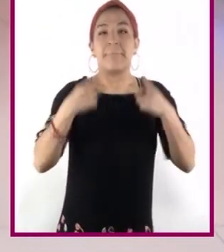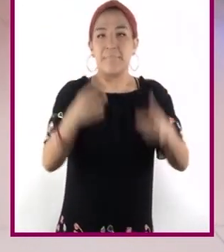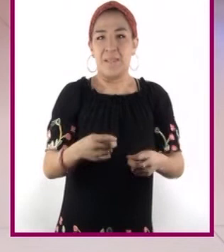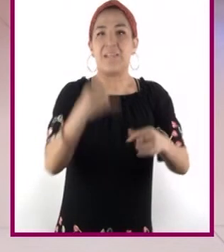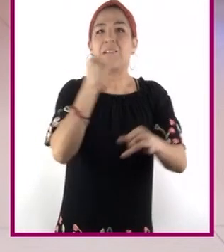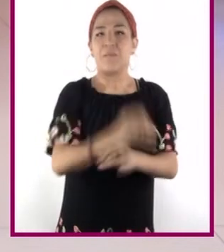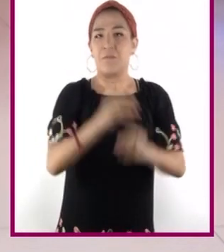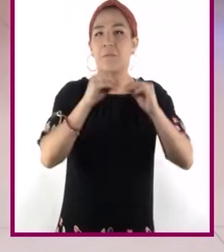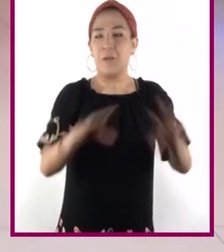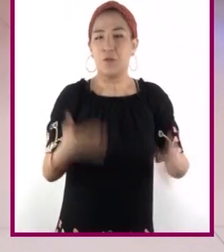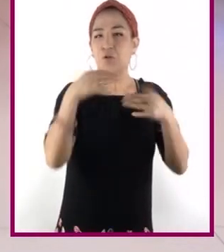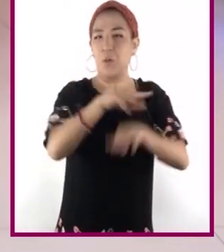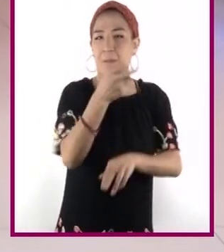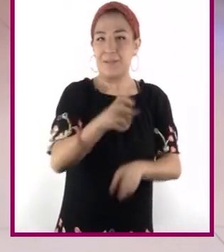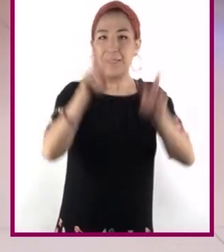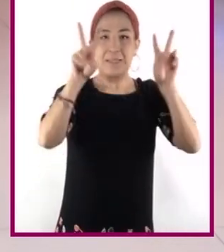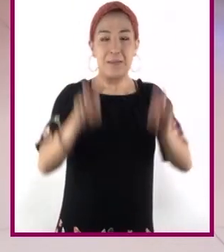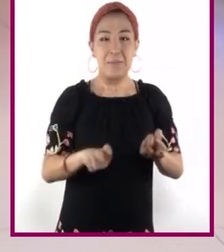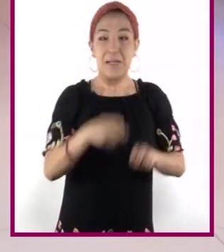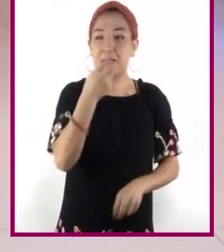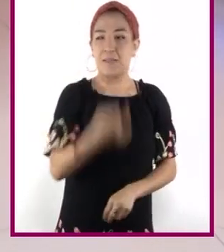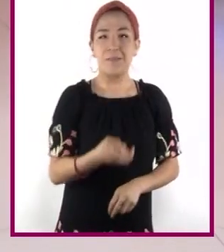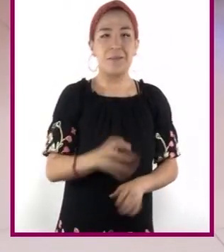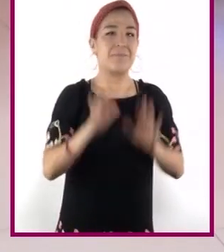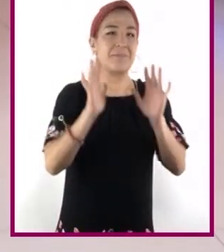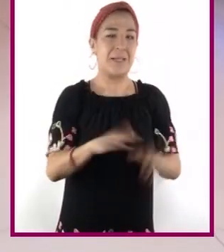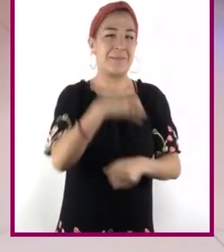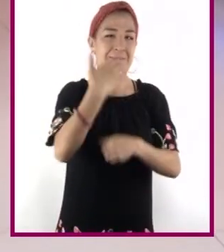respecto. Con esto se concluye la